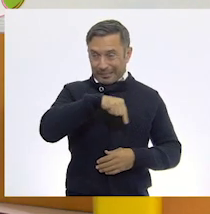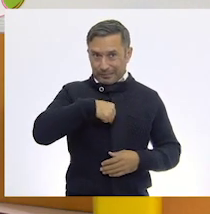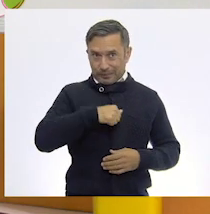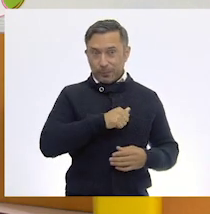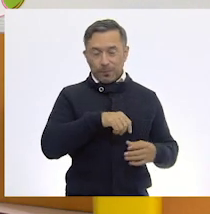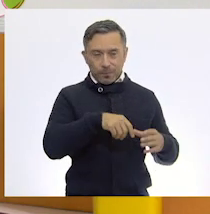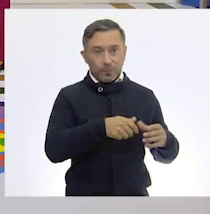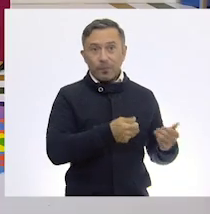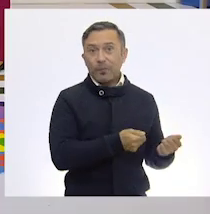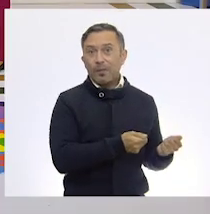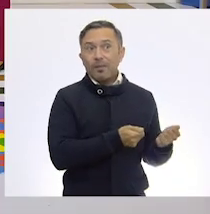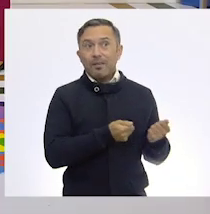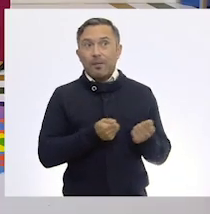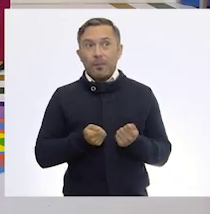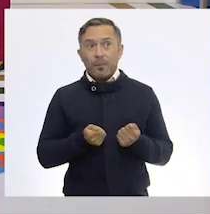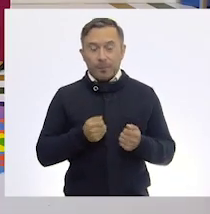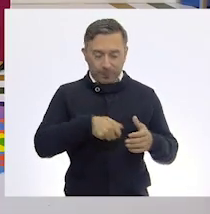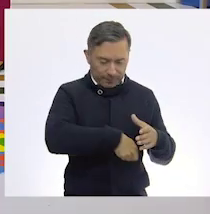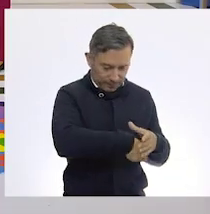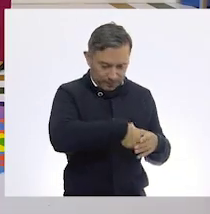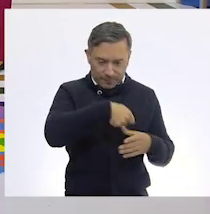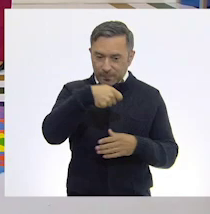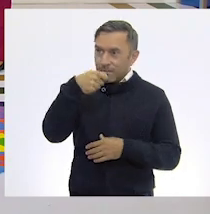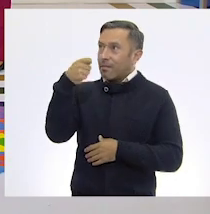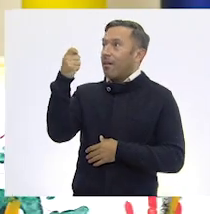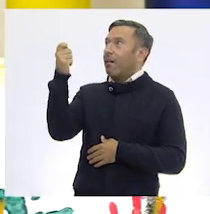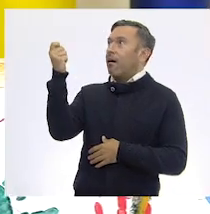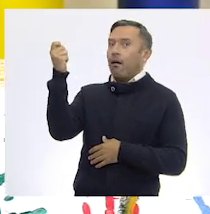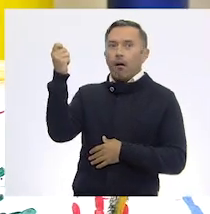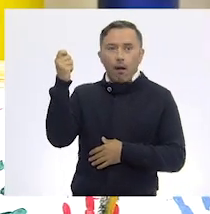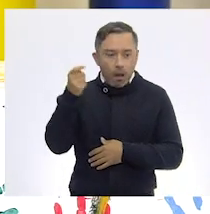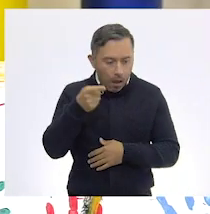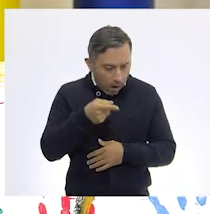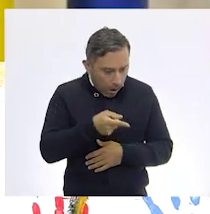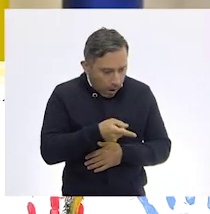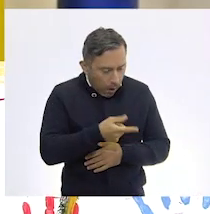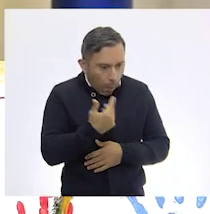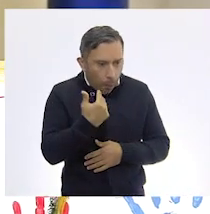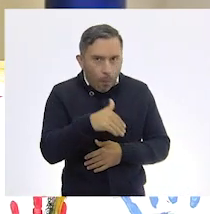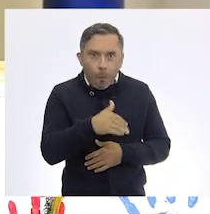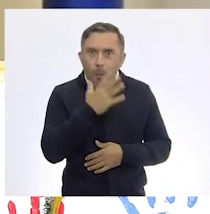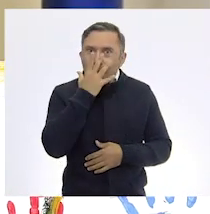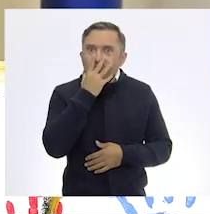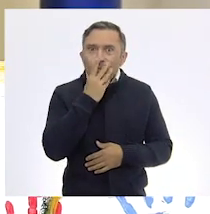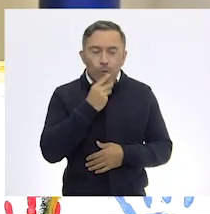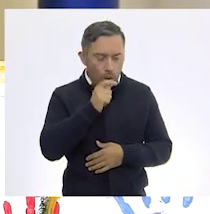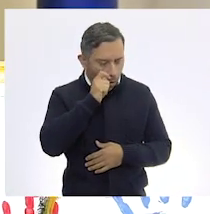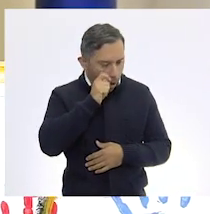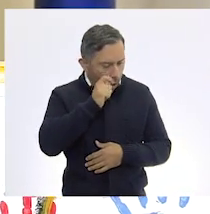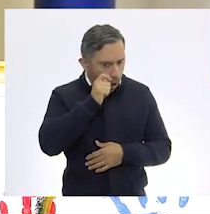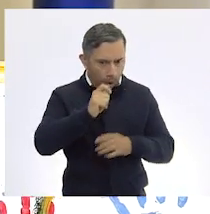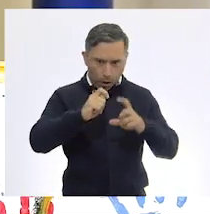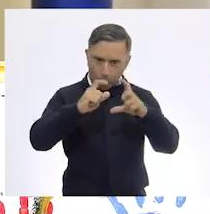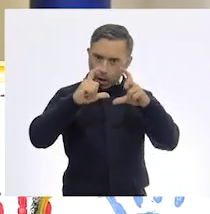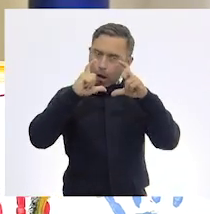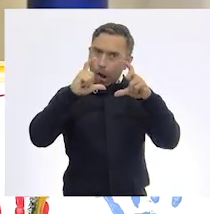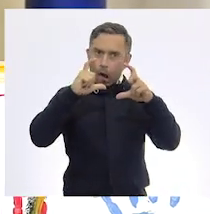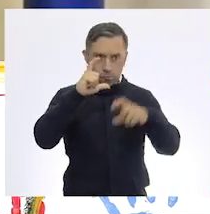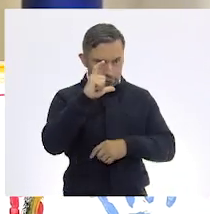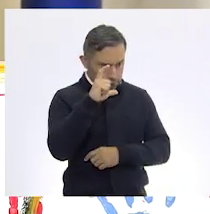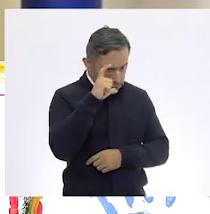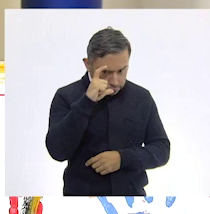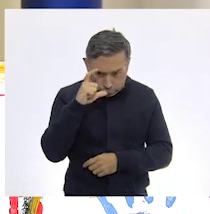Aquí está. ¡Qué bonita, Panchito! ¡Y qué grande es tu lupa! Sí. Seguramente vas a mirar a